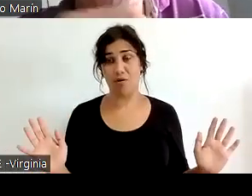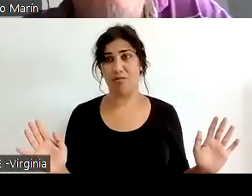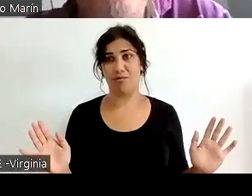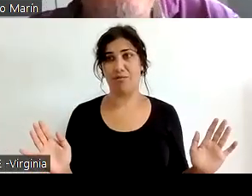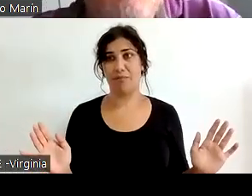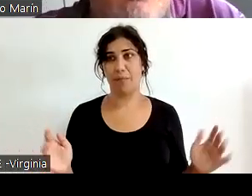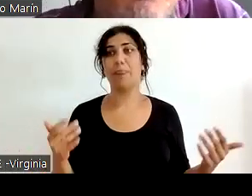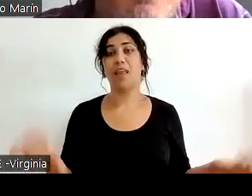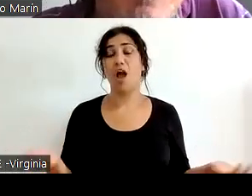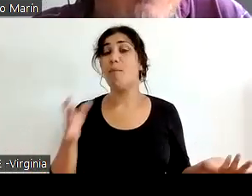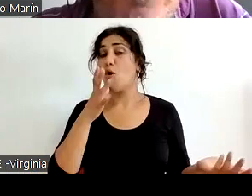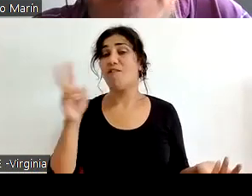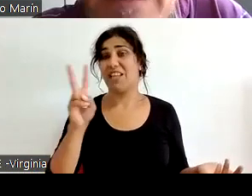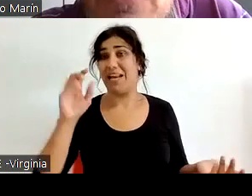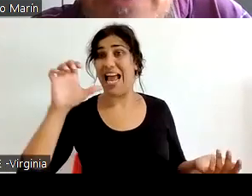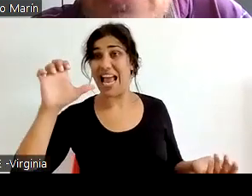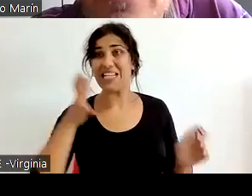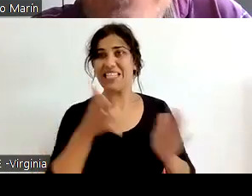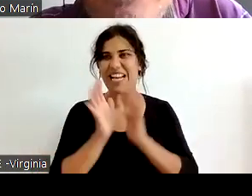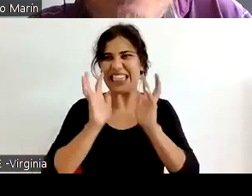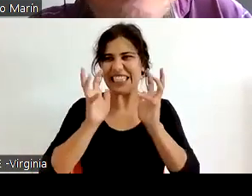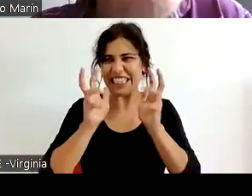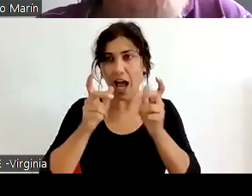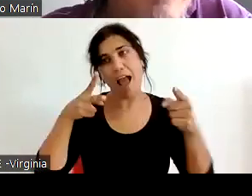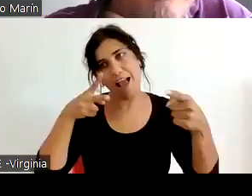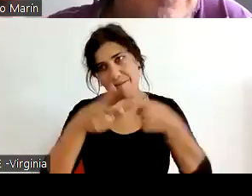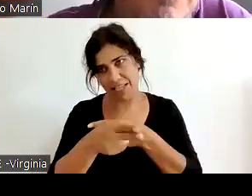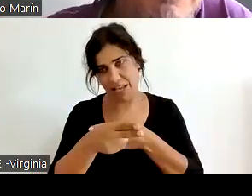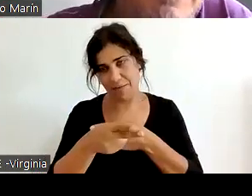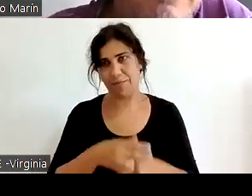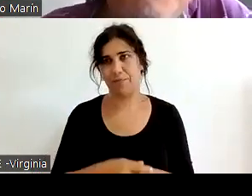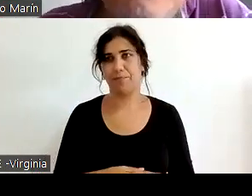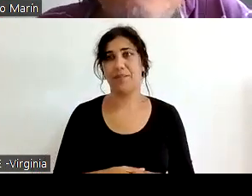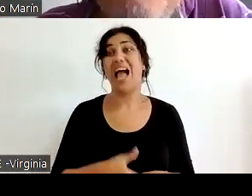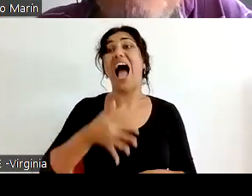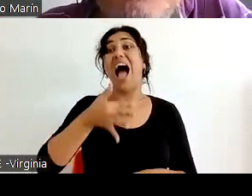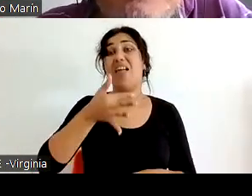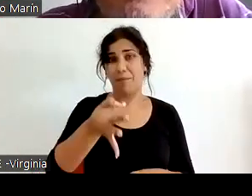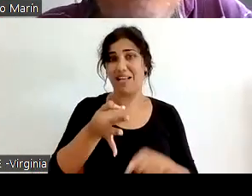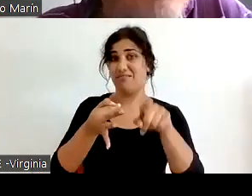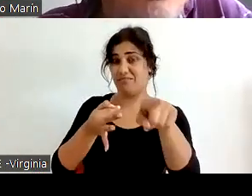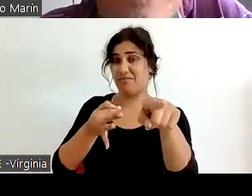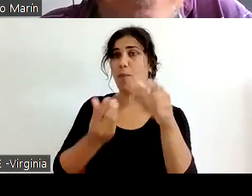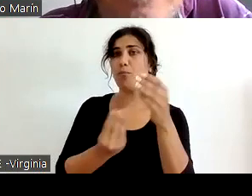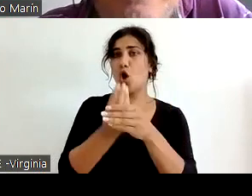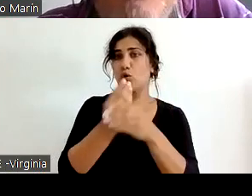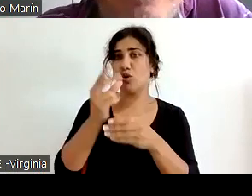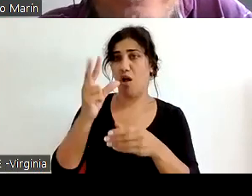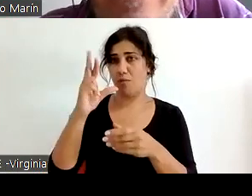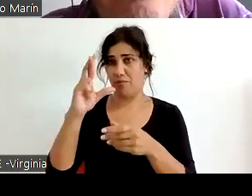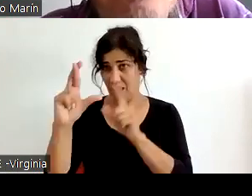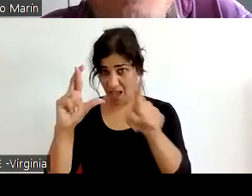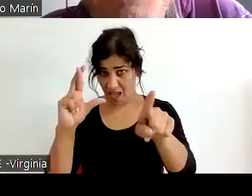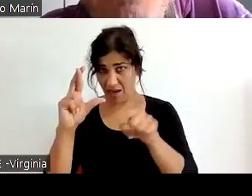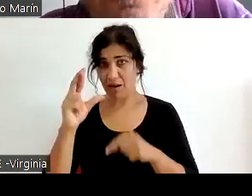restauramos la oxidación que se produce en cualquier proceso metabólico y además, sabéis que VitaActive contiene